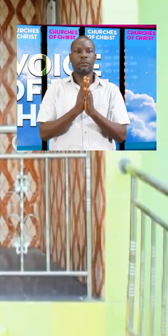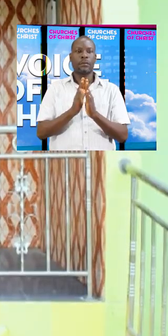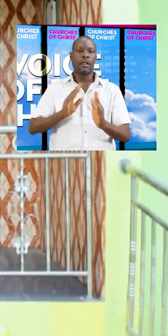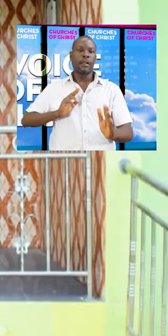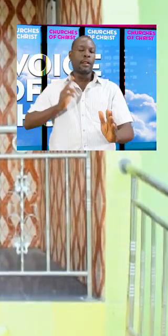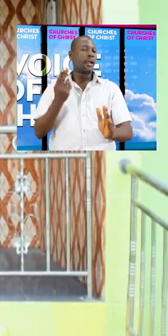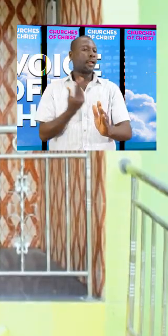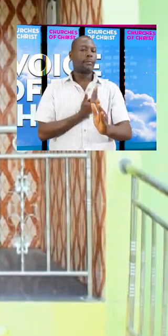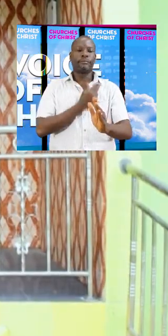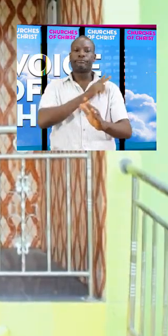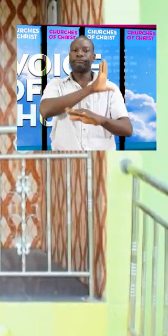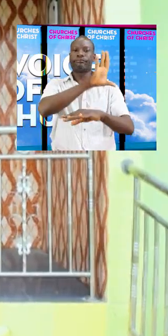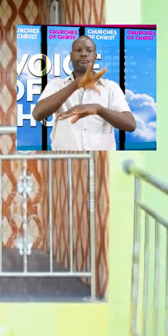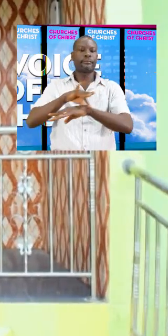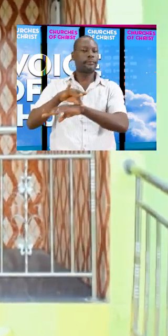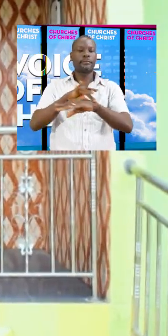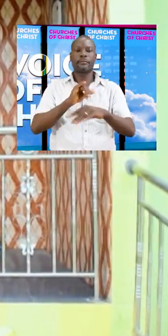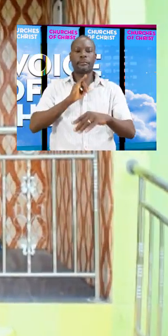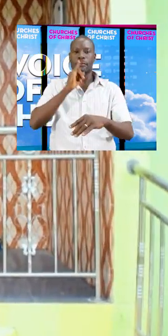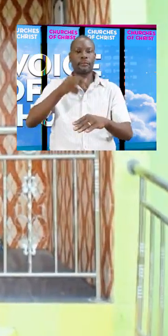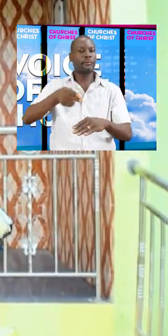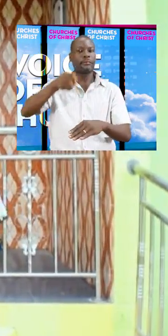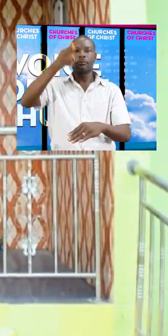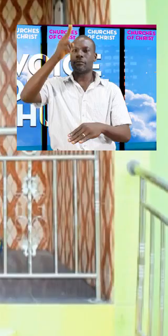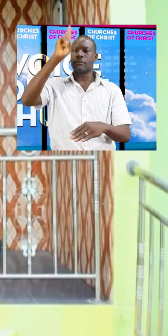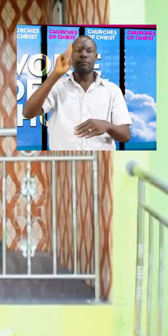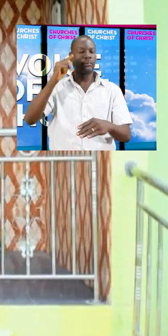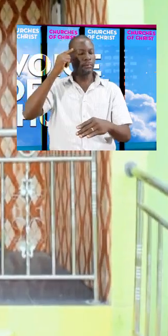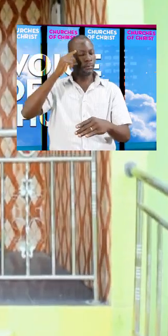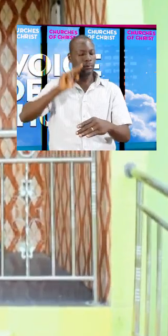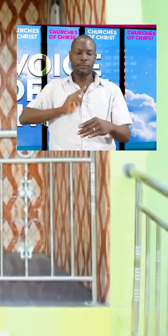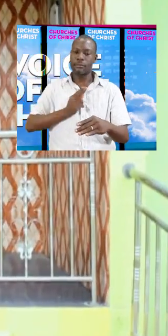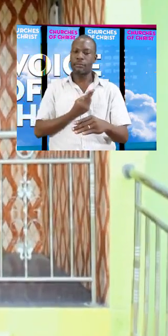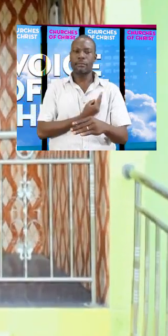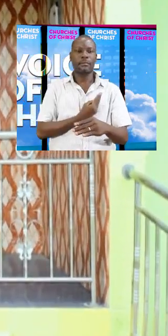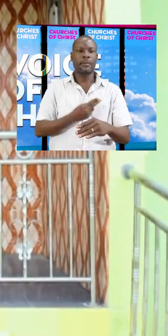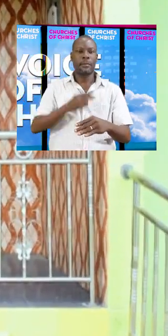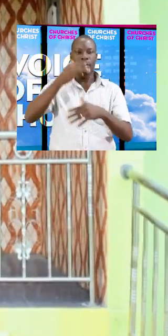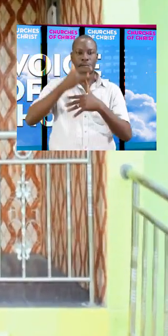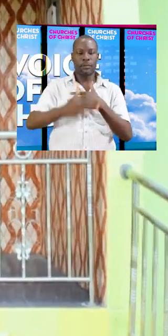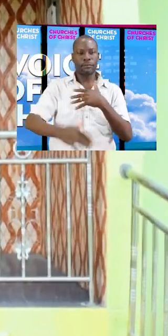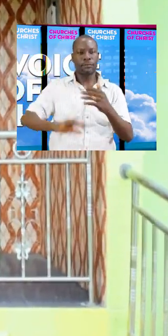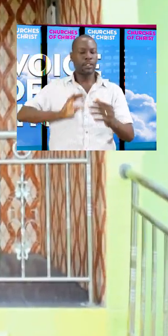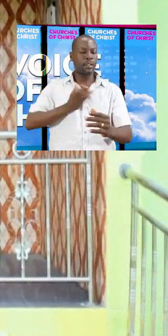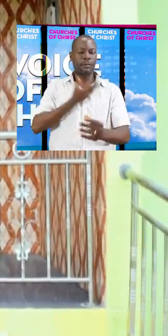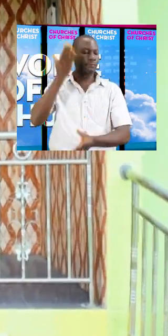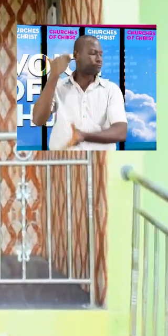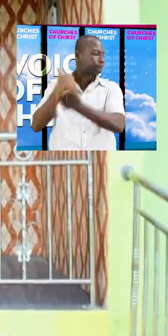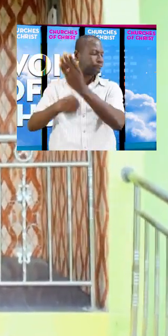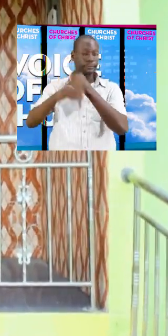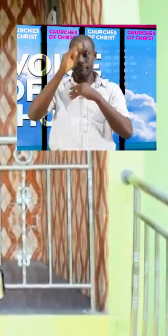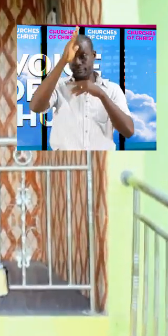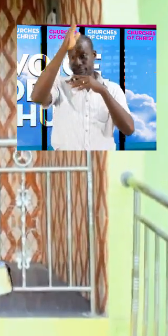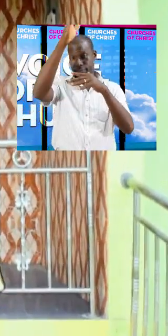Yenara ya so sini. Eya bo de ne maye mojana na